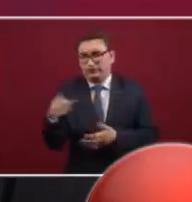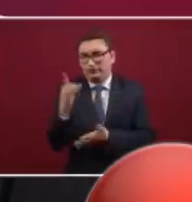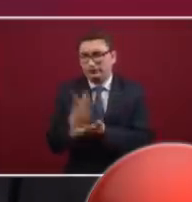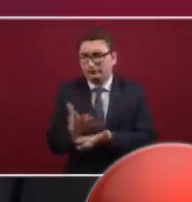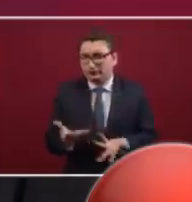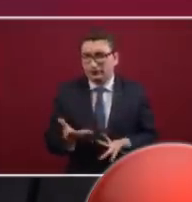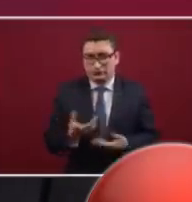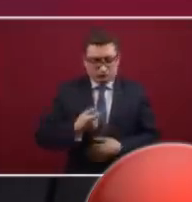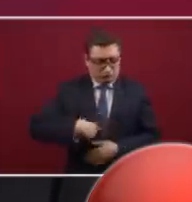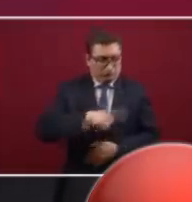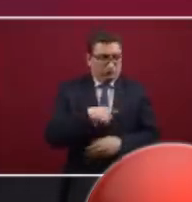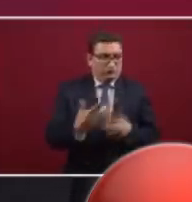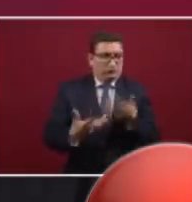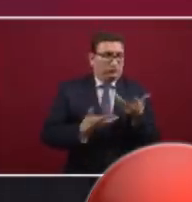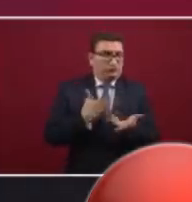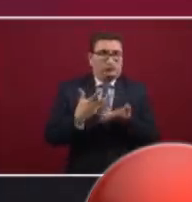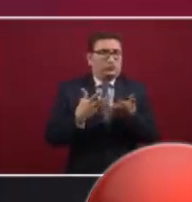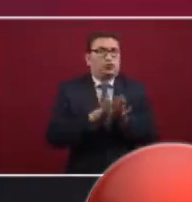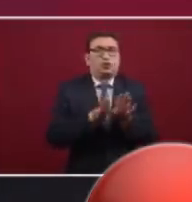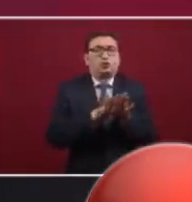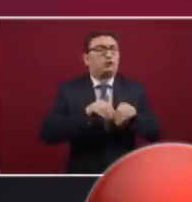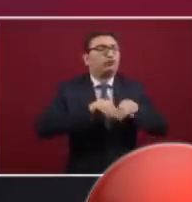¿Y a nosotros en dónde nos publicaban?